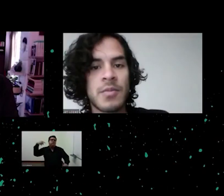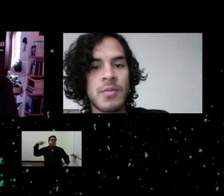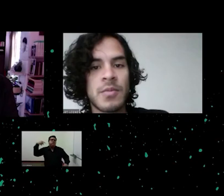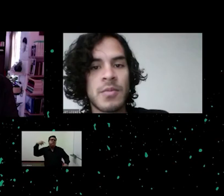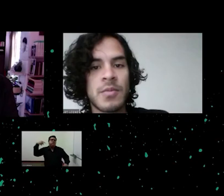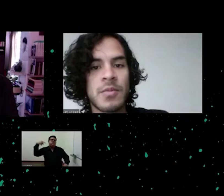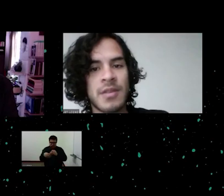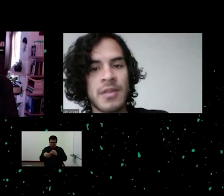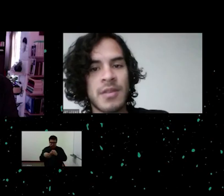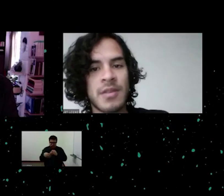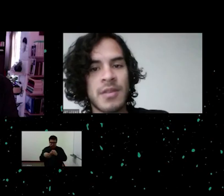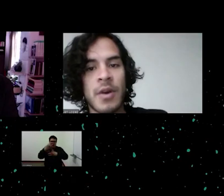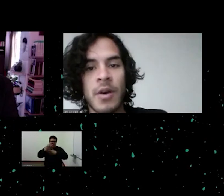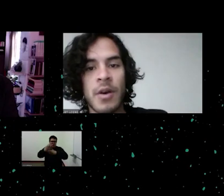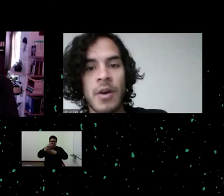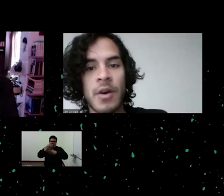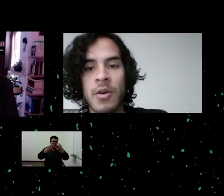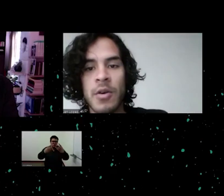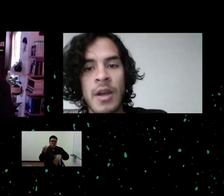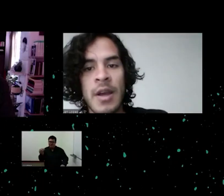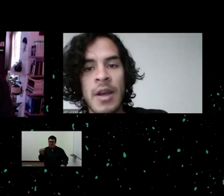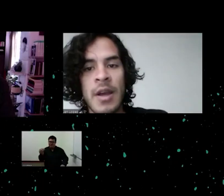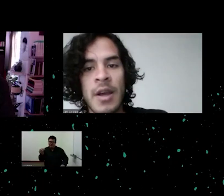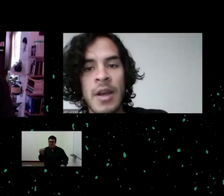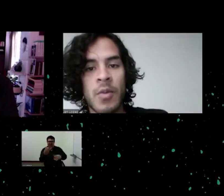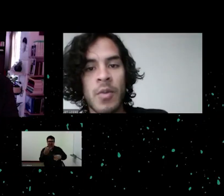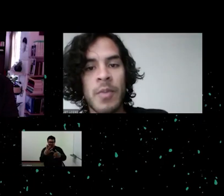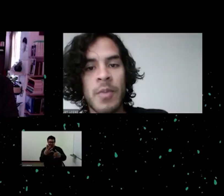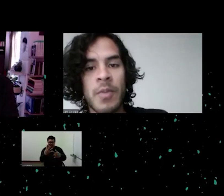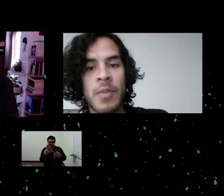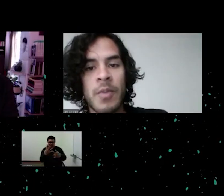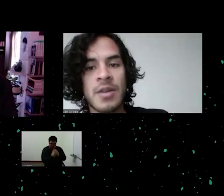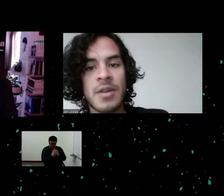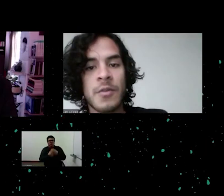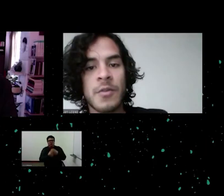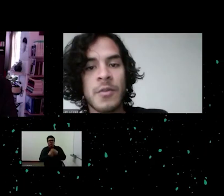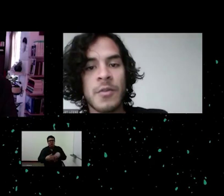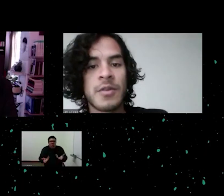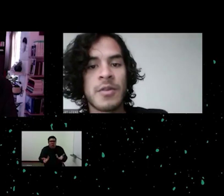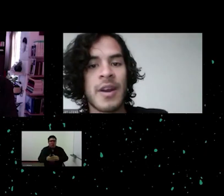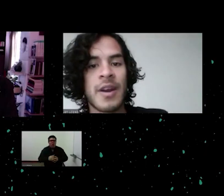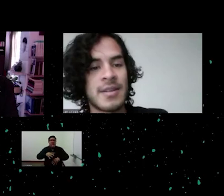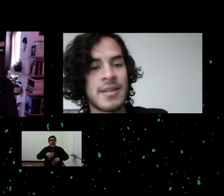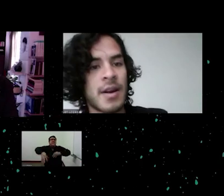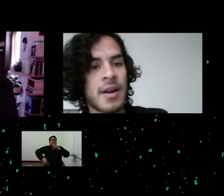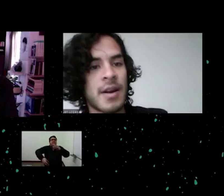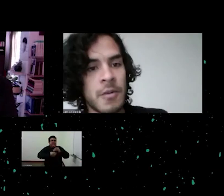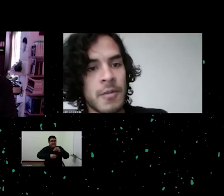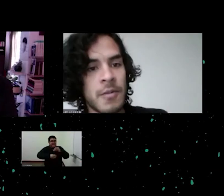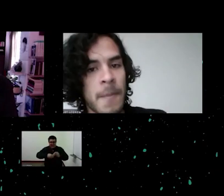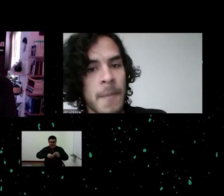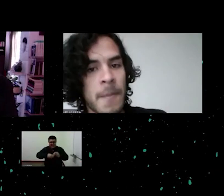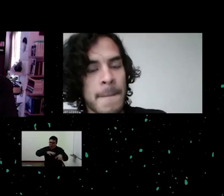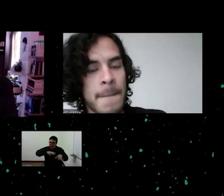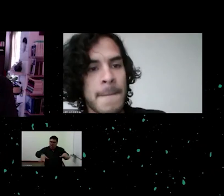esos mundos excluidos por el logos? ¿Y cómo aprovechamos el logos para nuestro ser creativo?